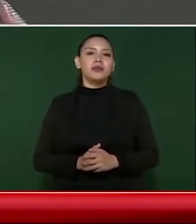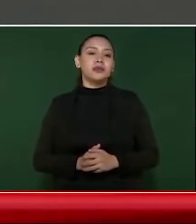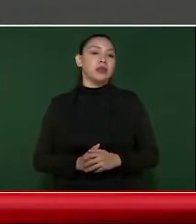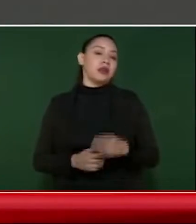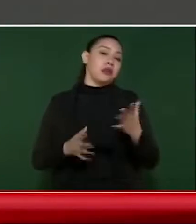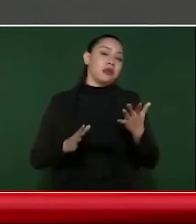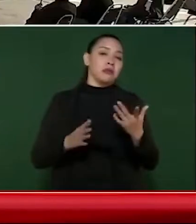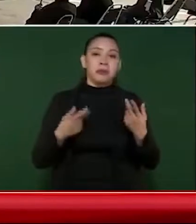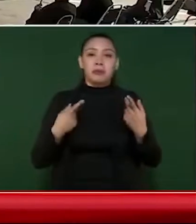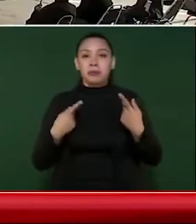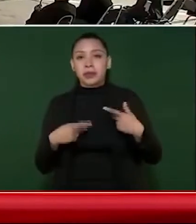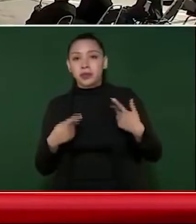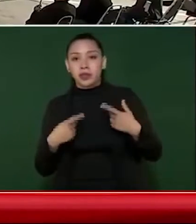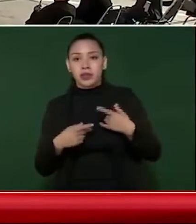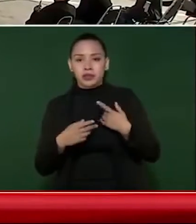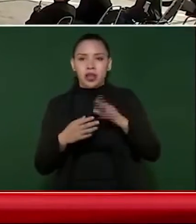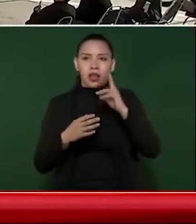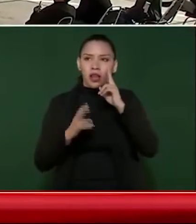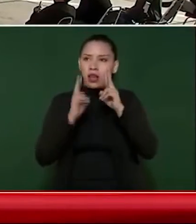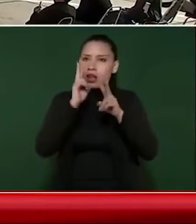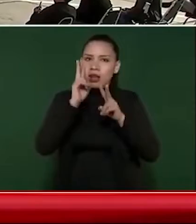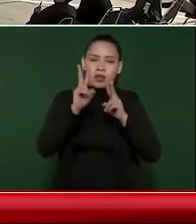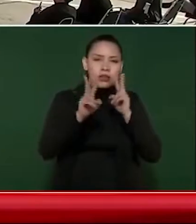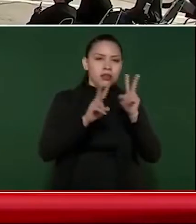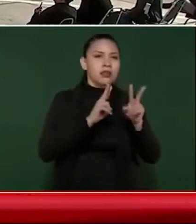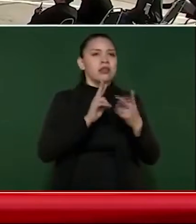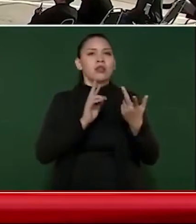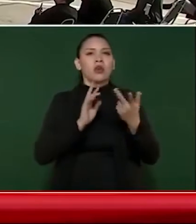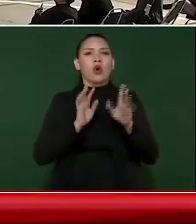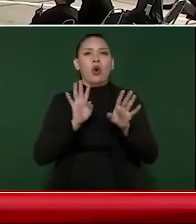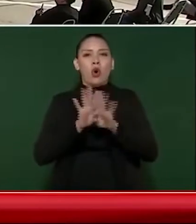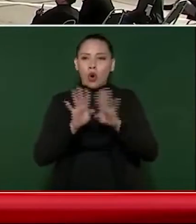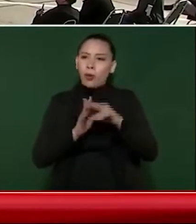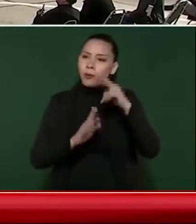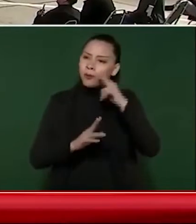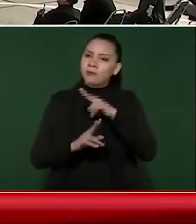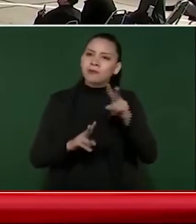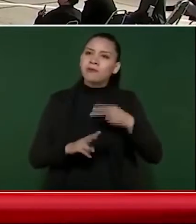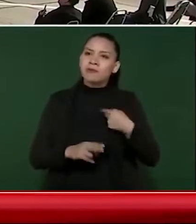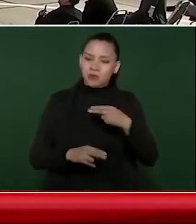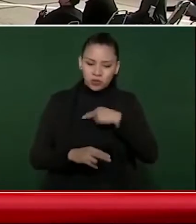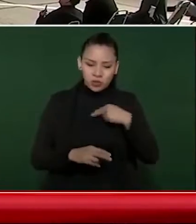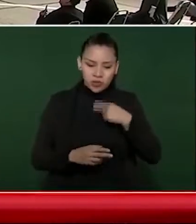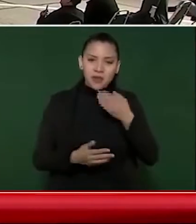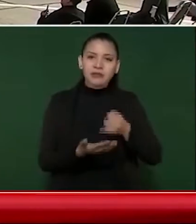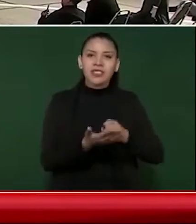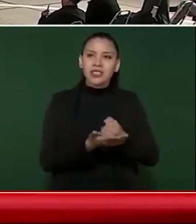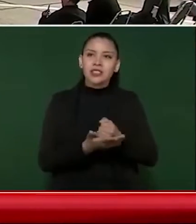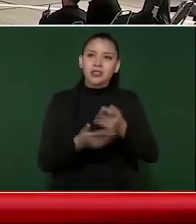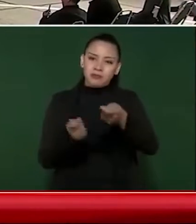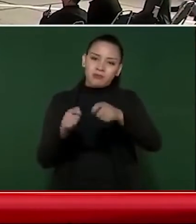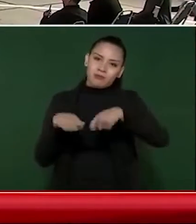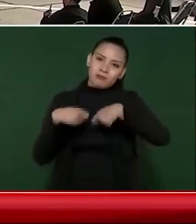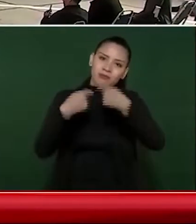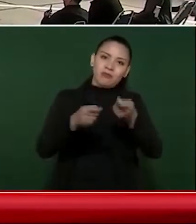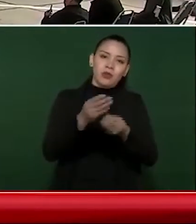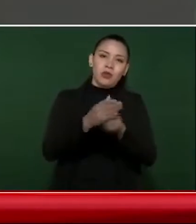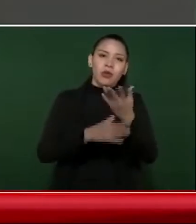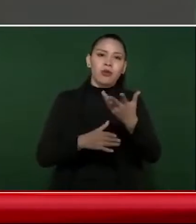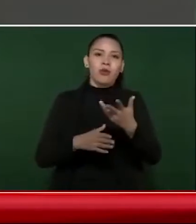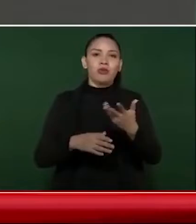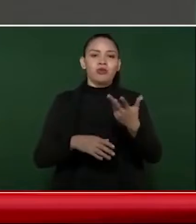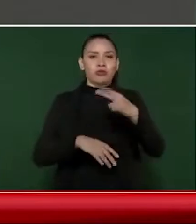la gente vea de que no fue en vano el estar haciendo